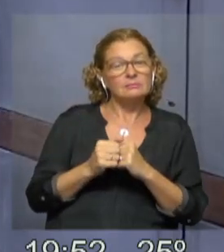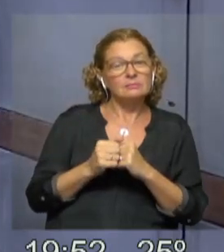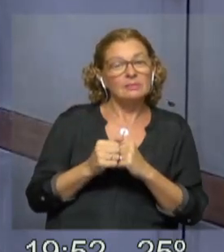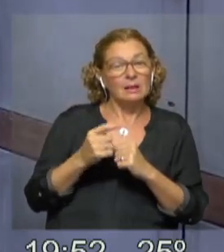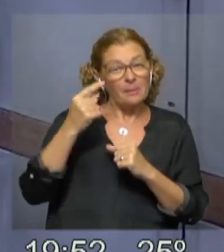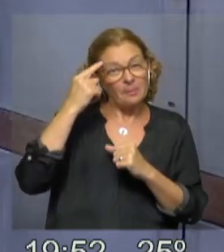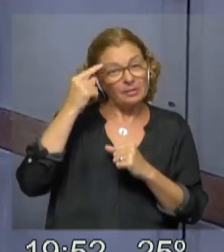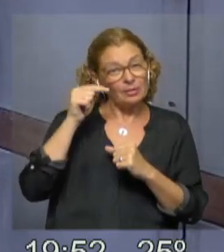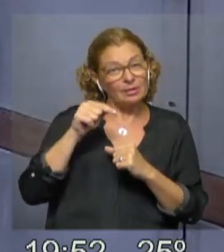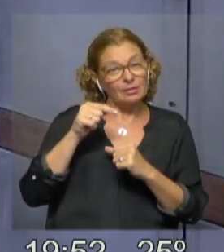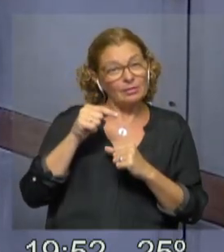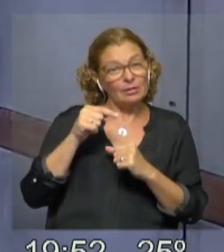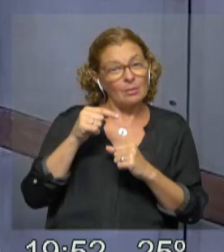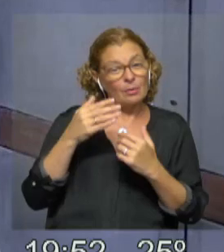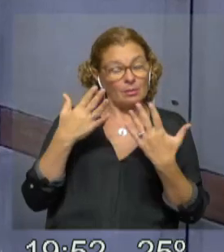Y creo que eso es estar bastante